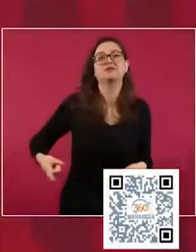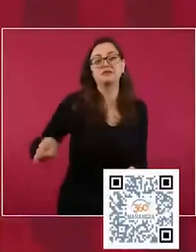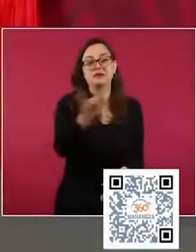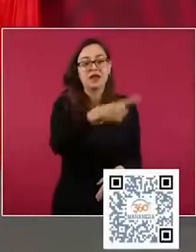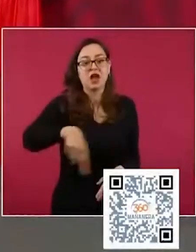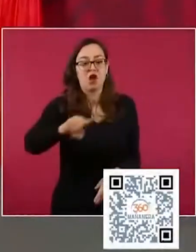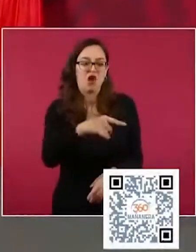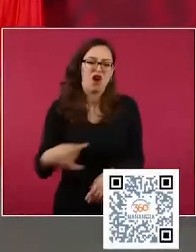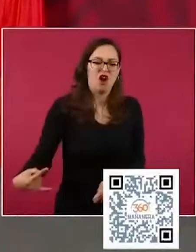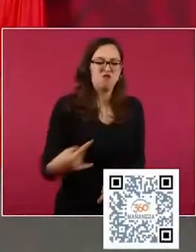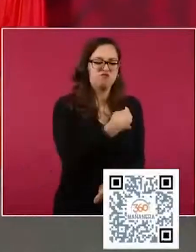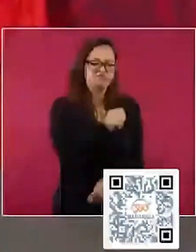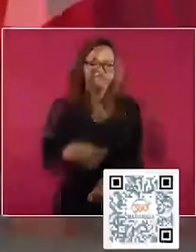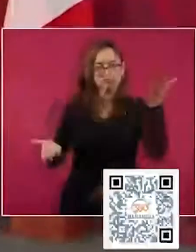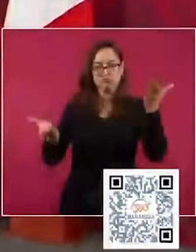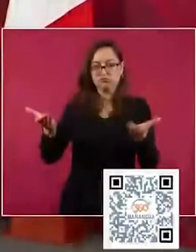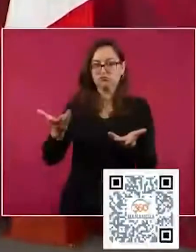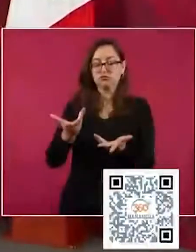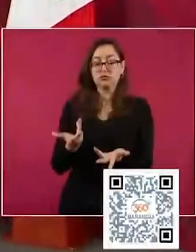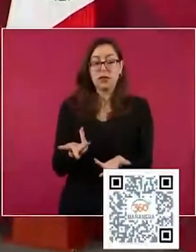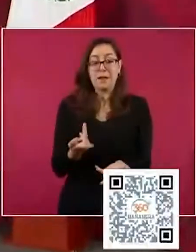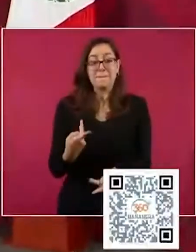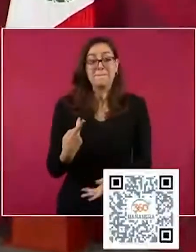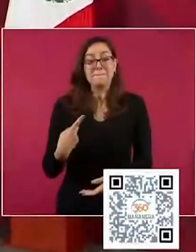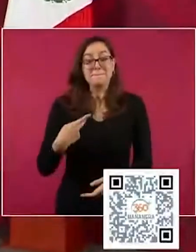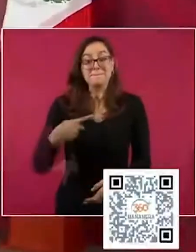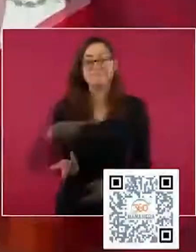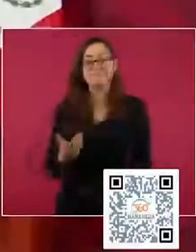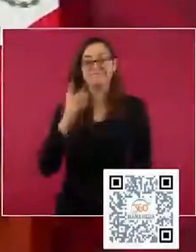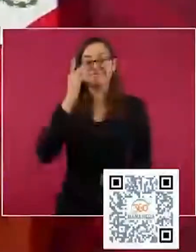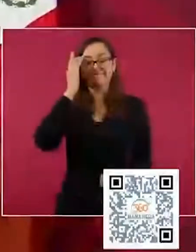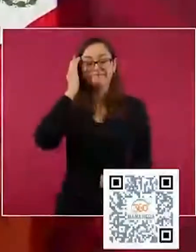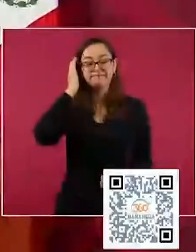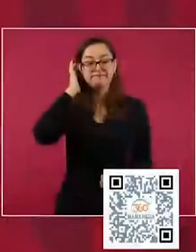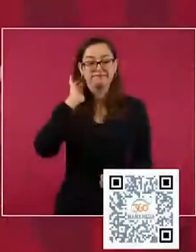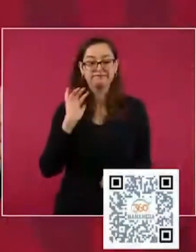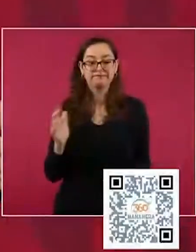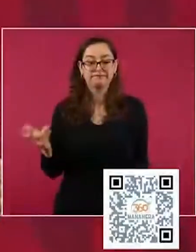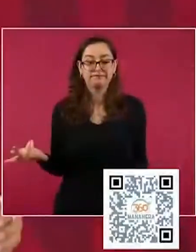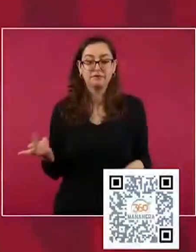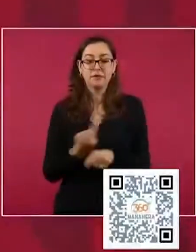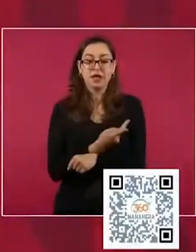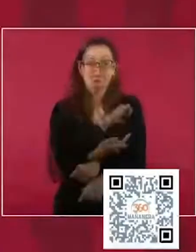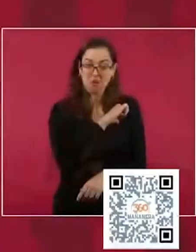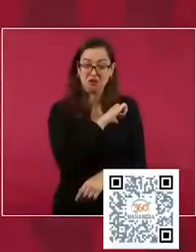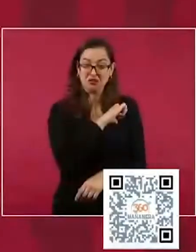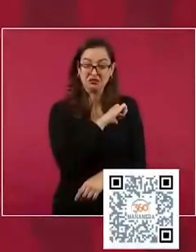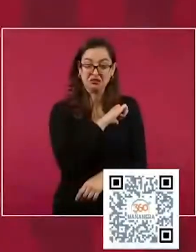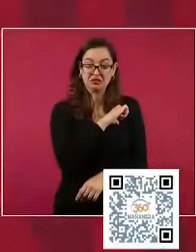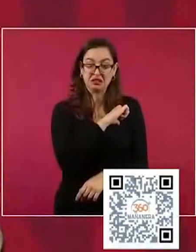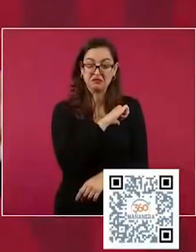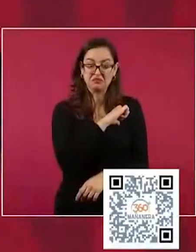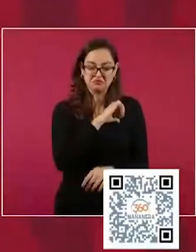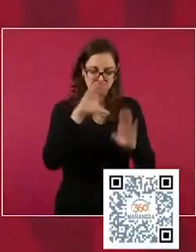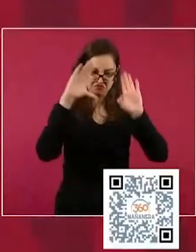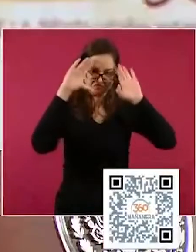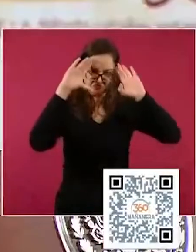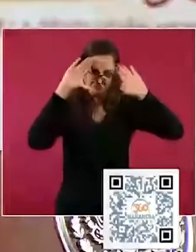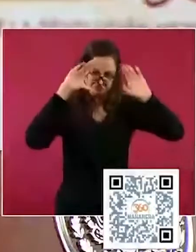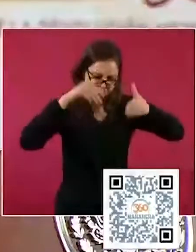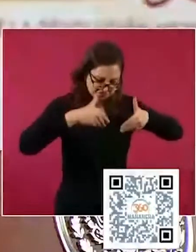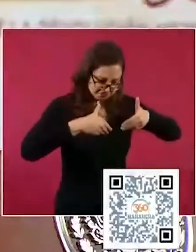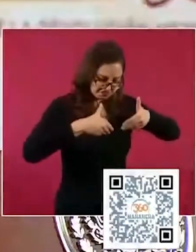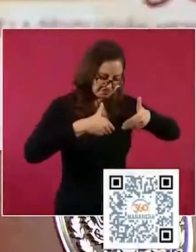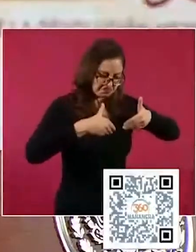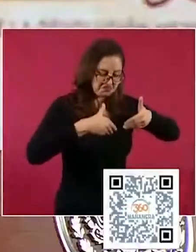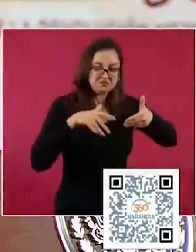no le dan la espalda al que sufre el individualista que está pensando nada más